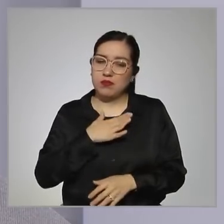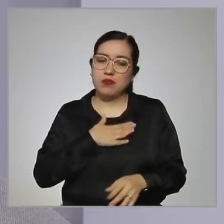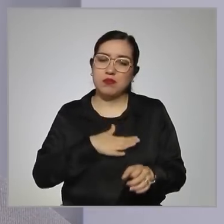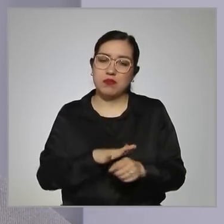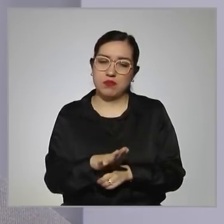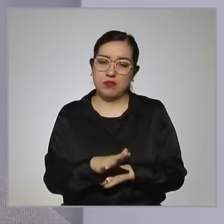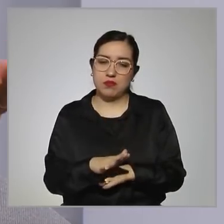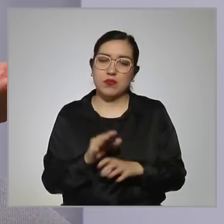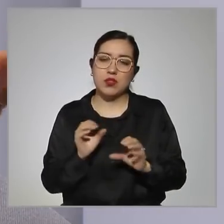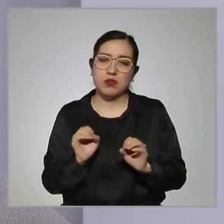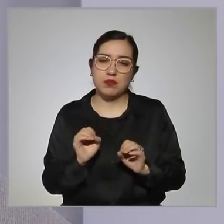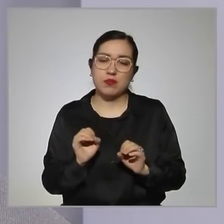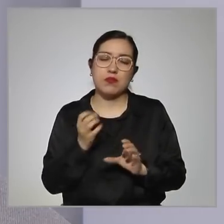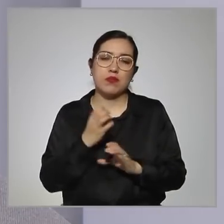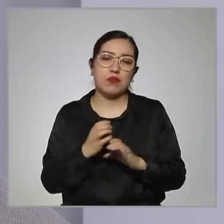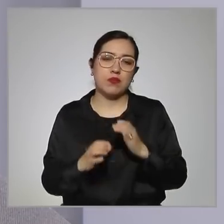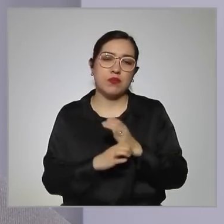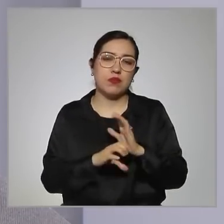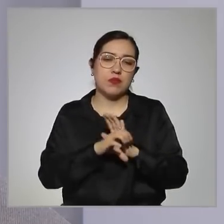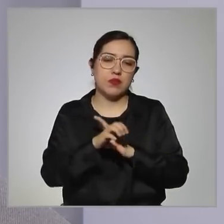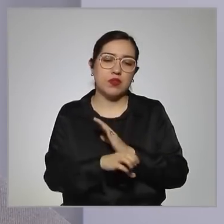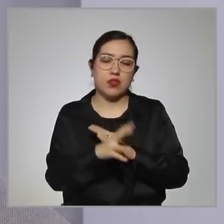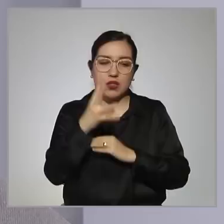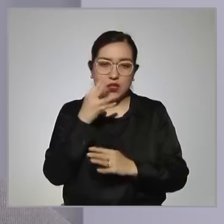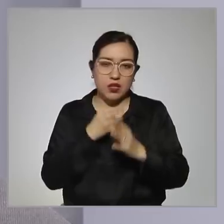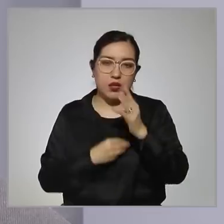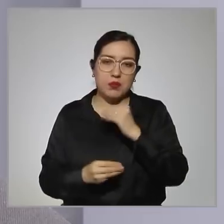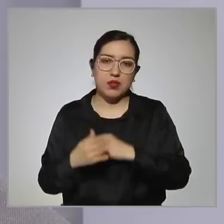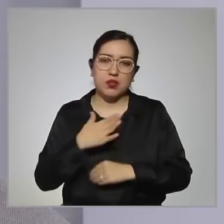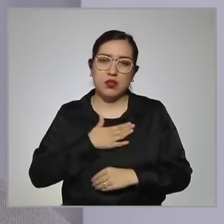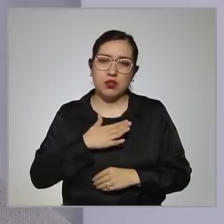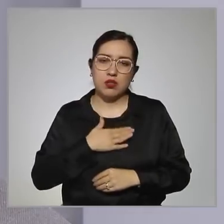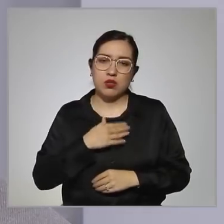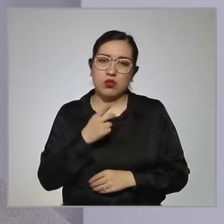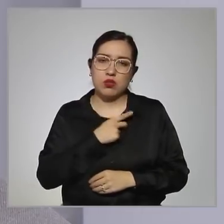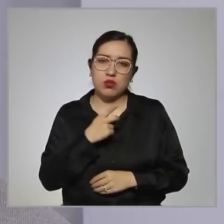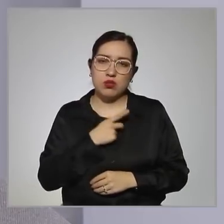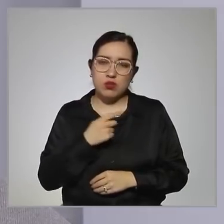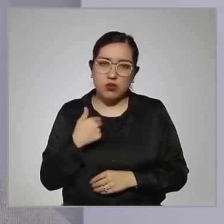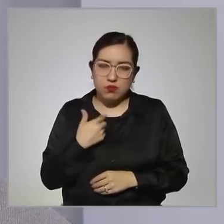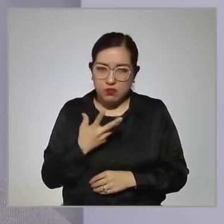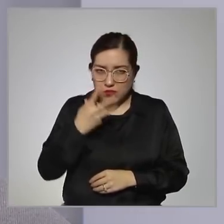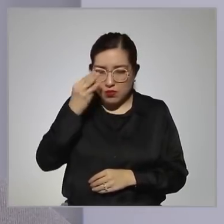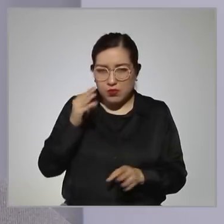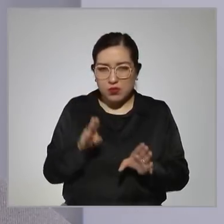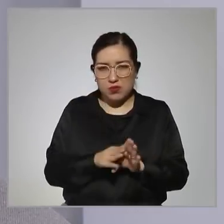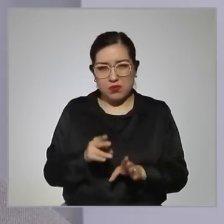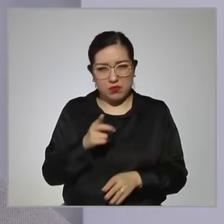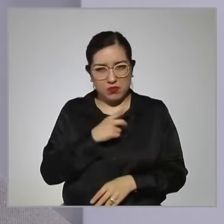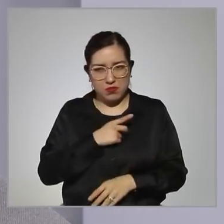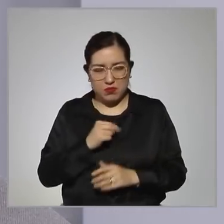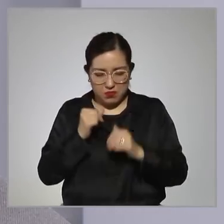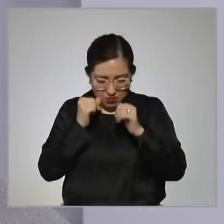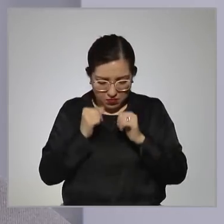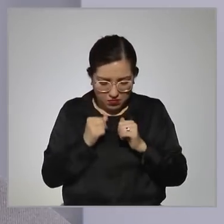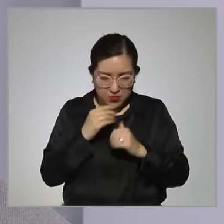y cuestiones como aprender a hacer mi soporte personal, estar atenta a mis